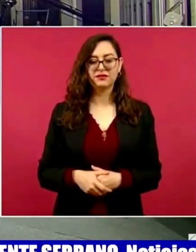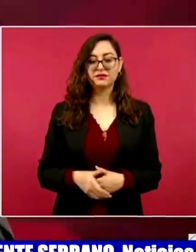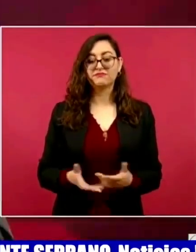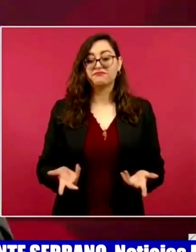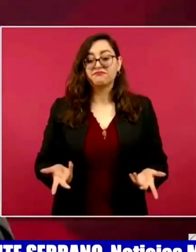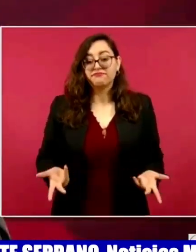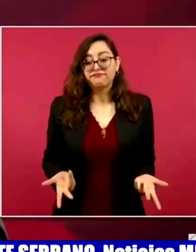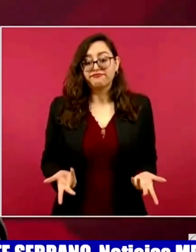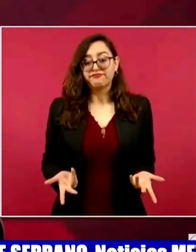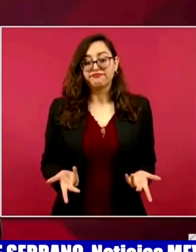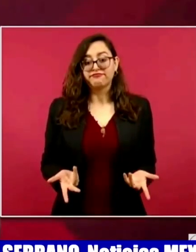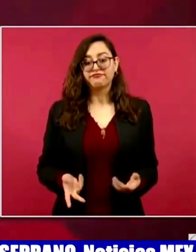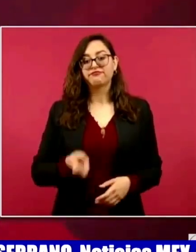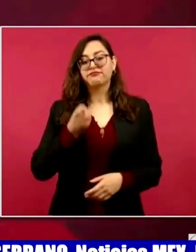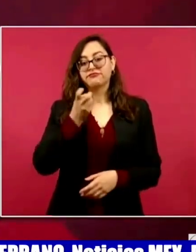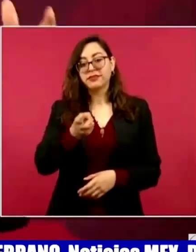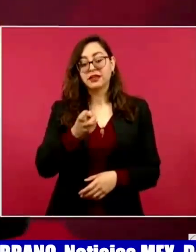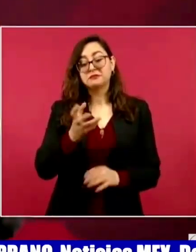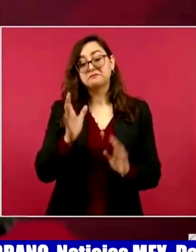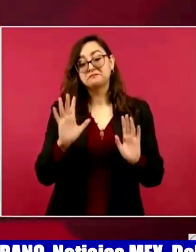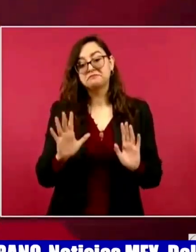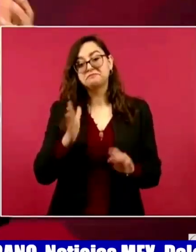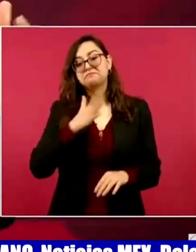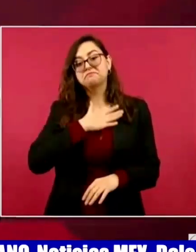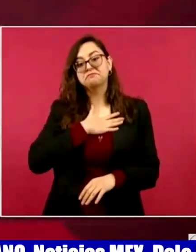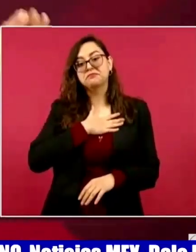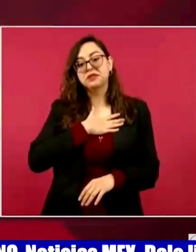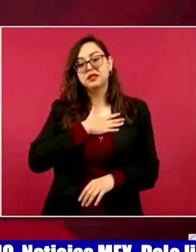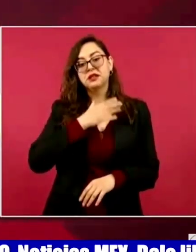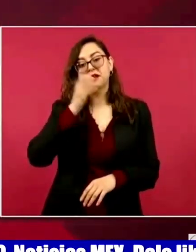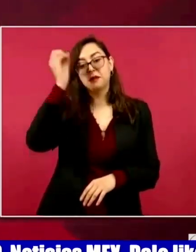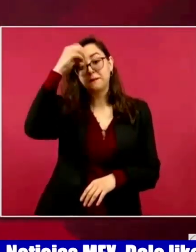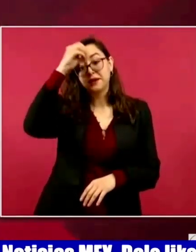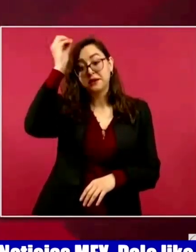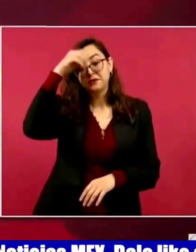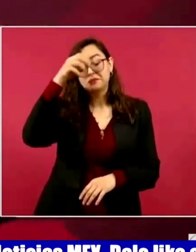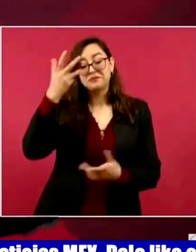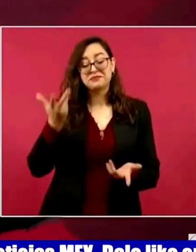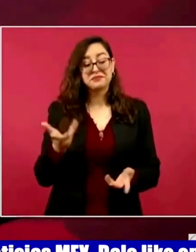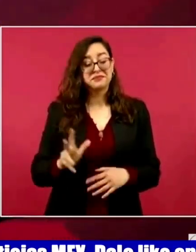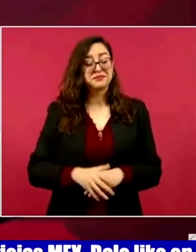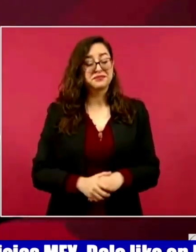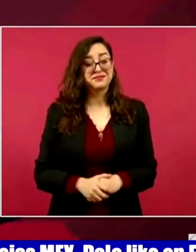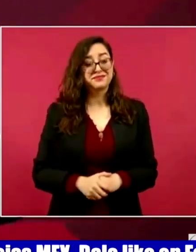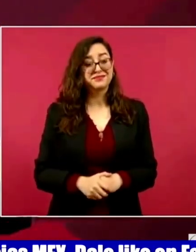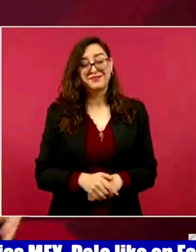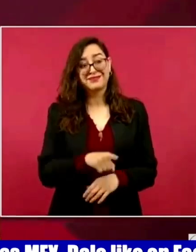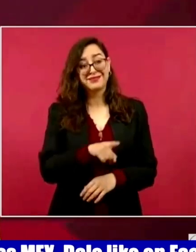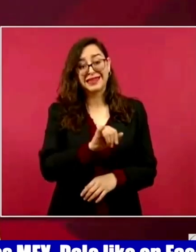eso es lo que puedo comentarte sobre estos del INE. Pues,